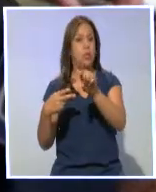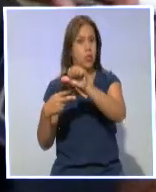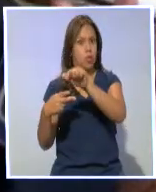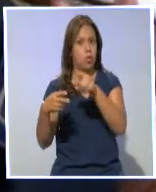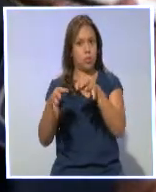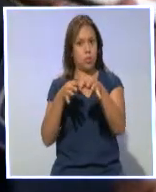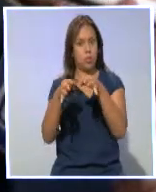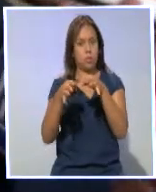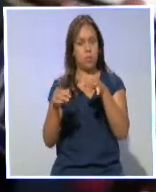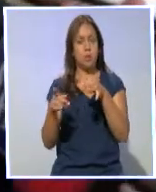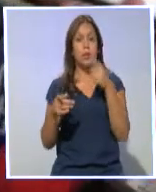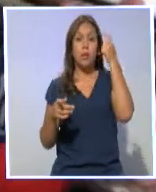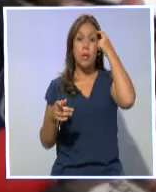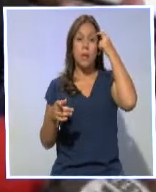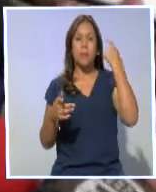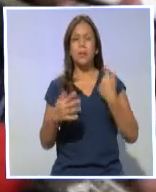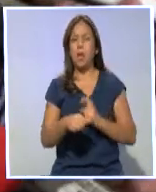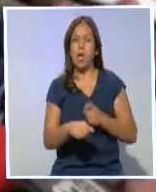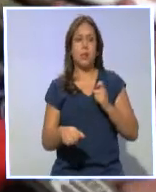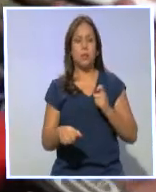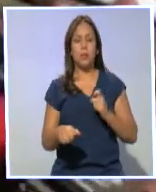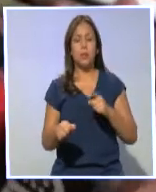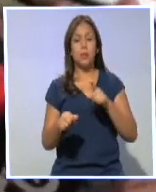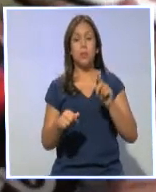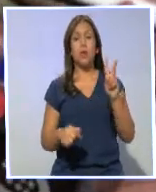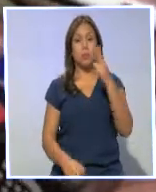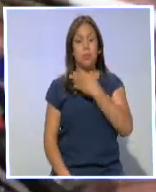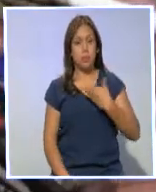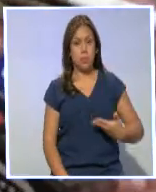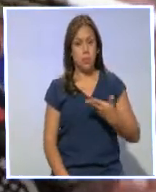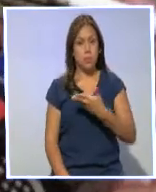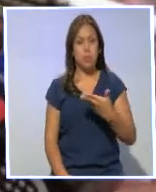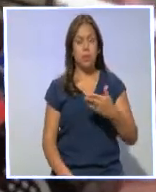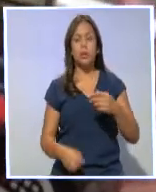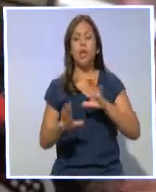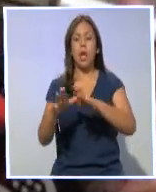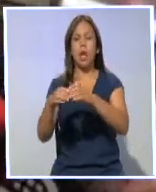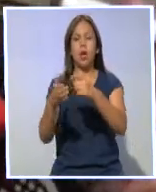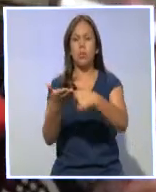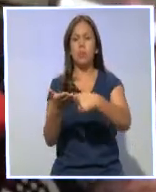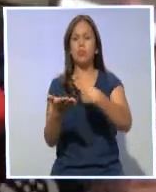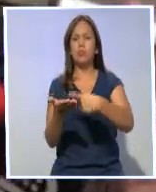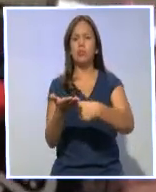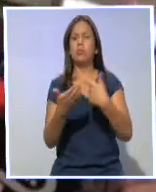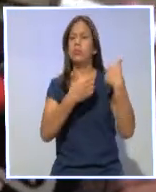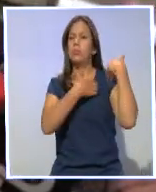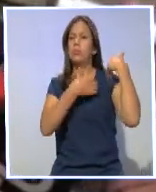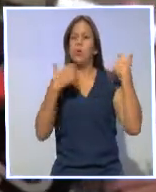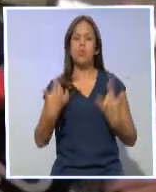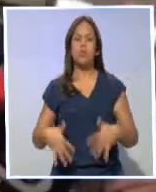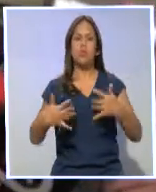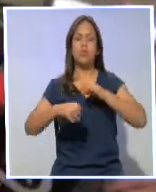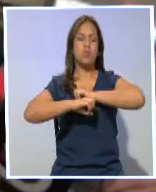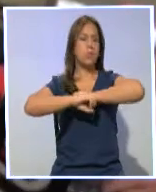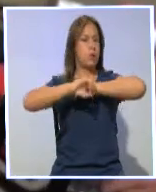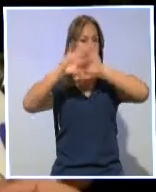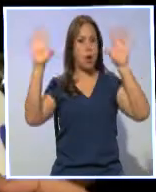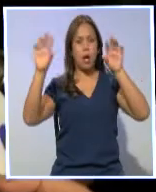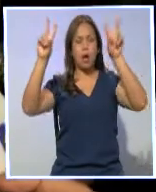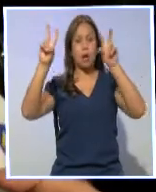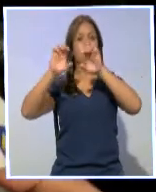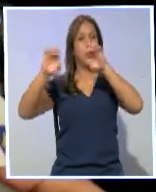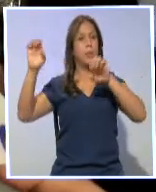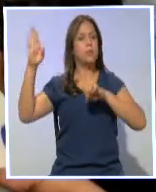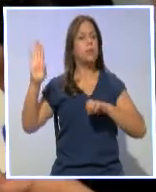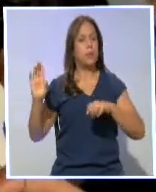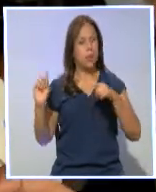que pensar en un caso específico, que es el del vicepresidente, la comisión tiene una responsabilidad grandísima, que es todo el caso de Brecht. Yo creo